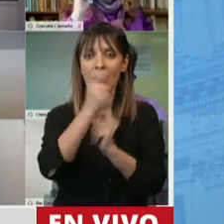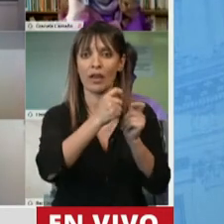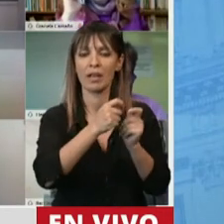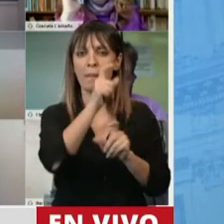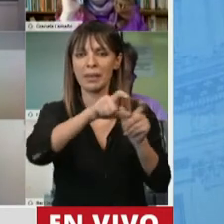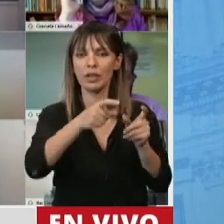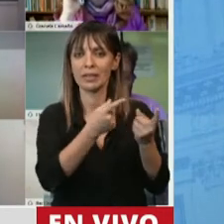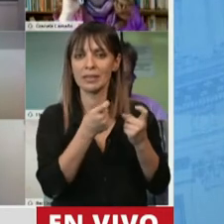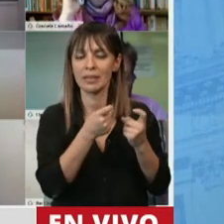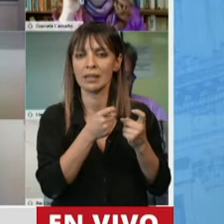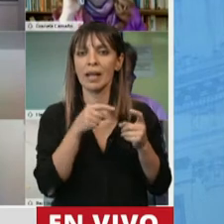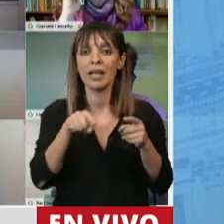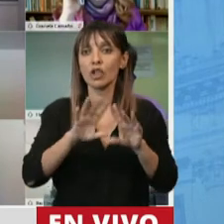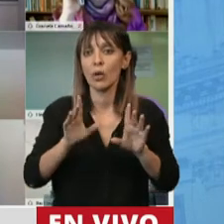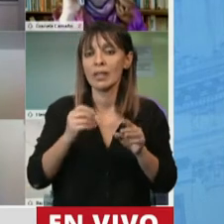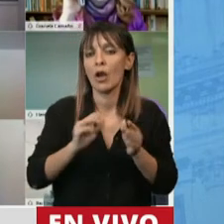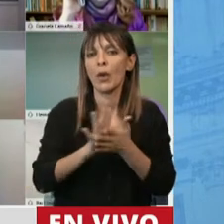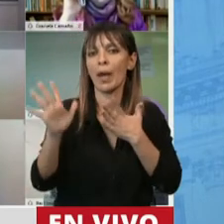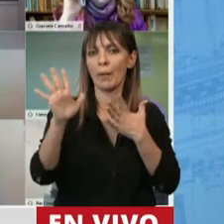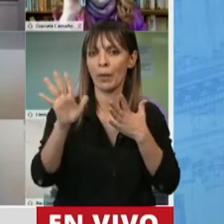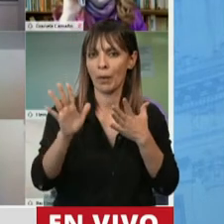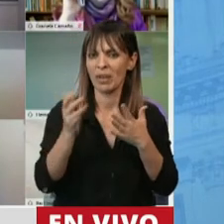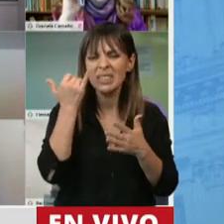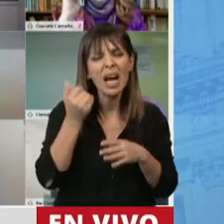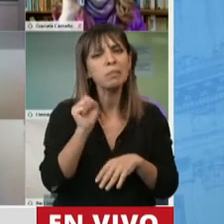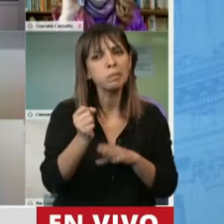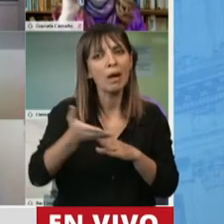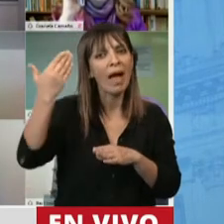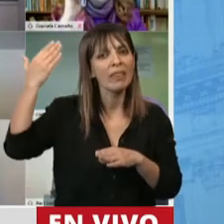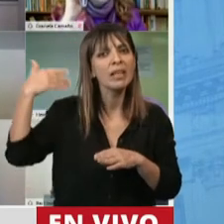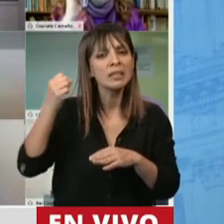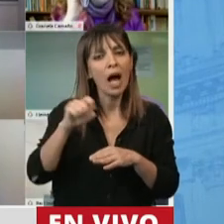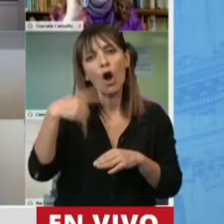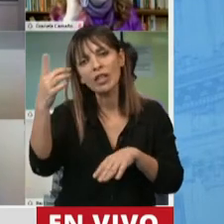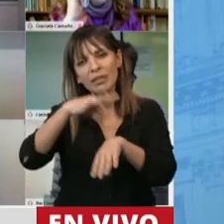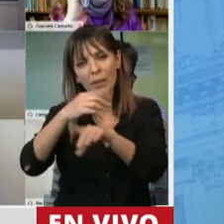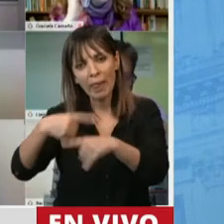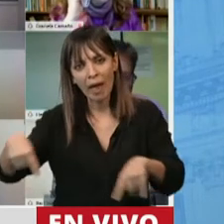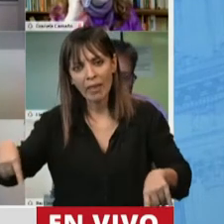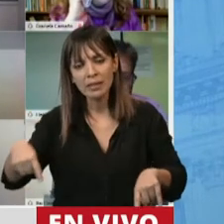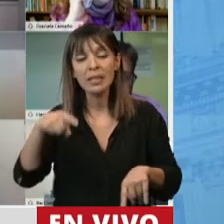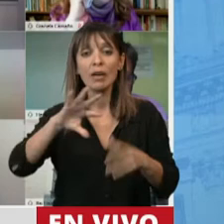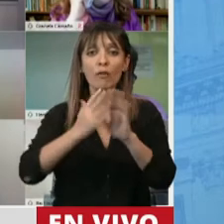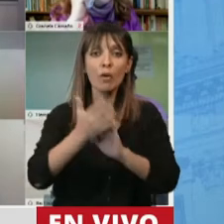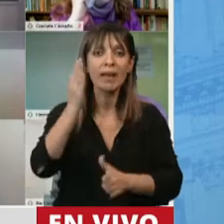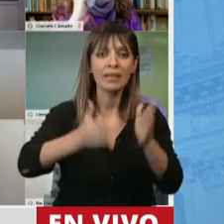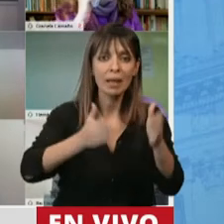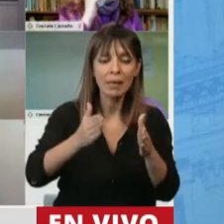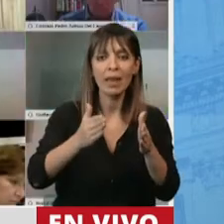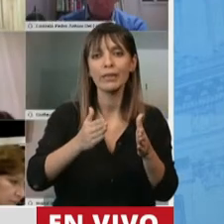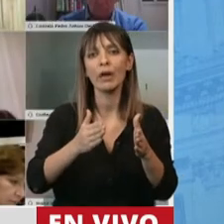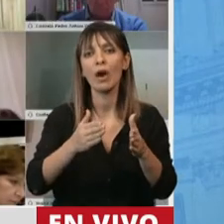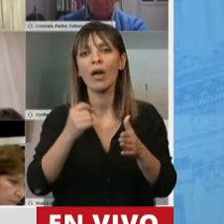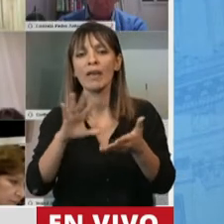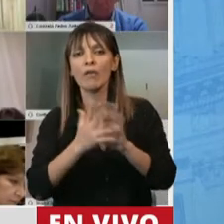de enfermedades no es algo novedoso, es algo que ya se ha utilizado en el pasado. Este tipo de terapias denominadas